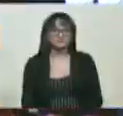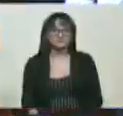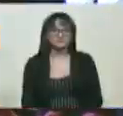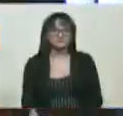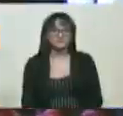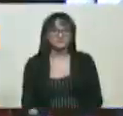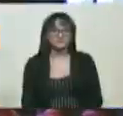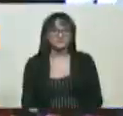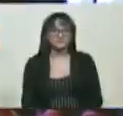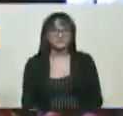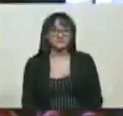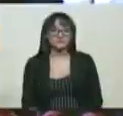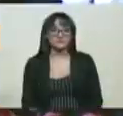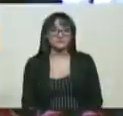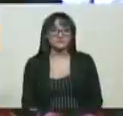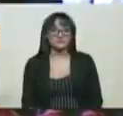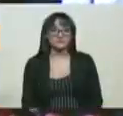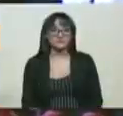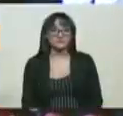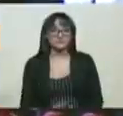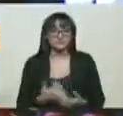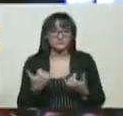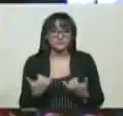Y además,